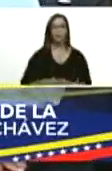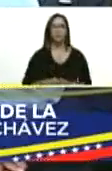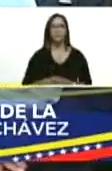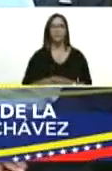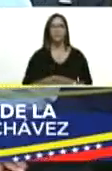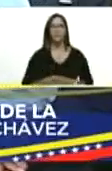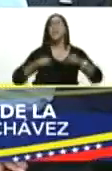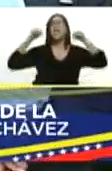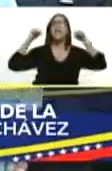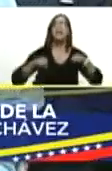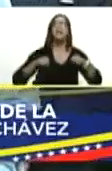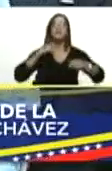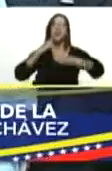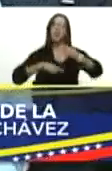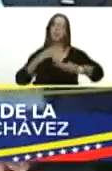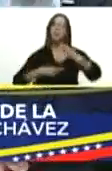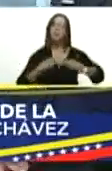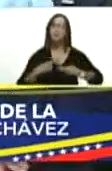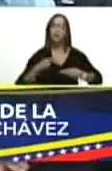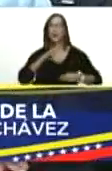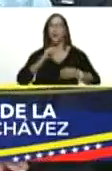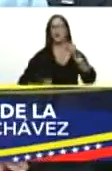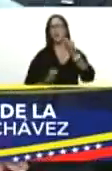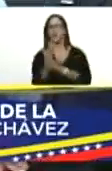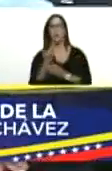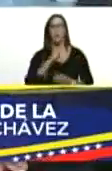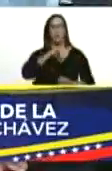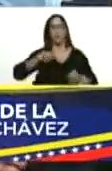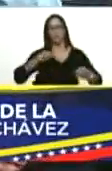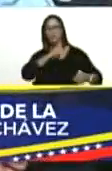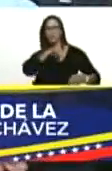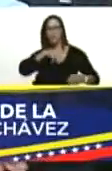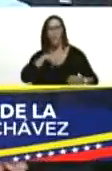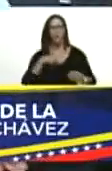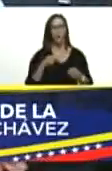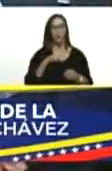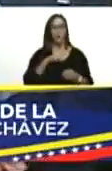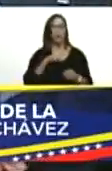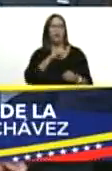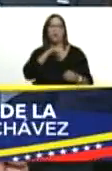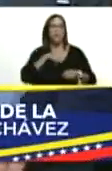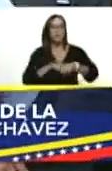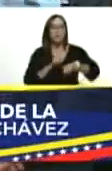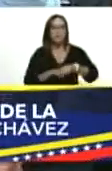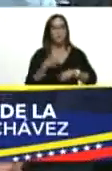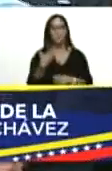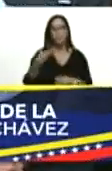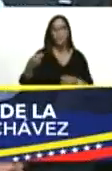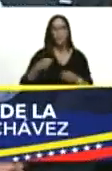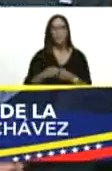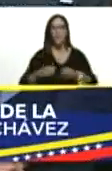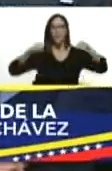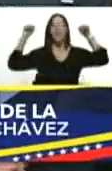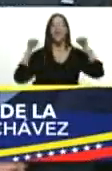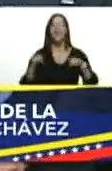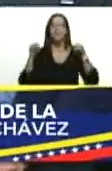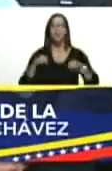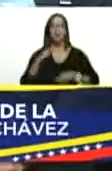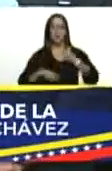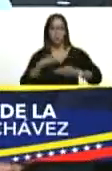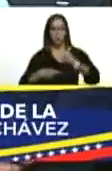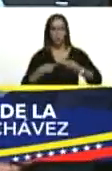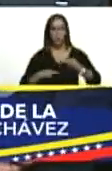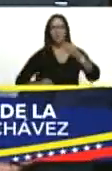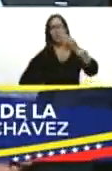Esta revolución no se fundó para nosotros o para nuestro tiempo. Esta revolución